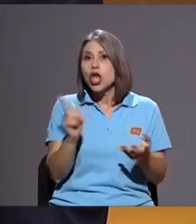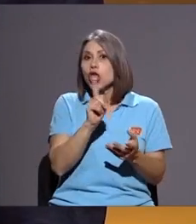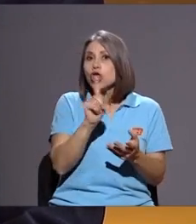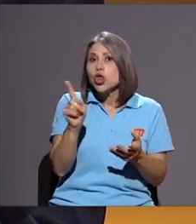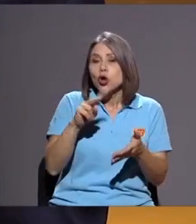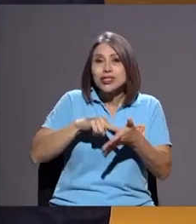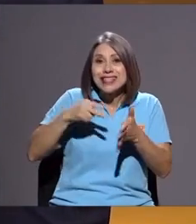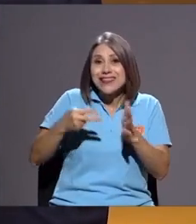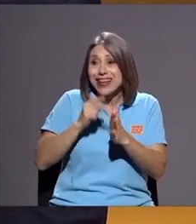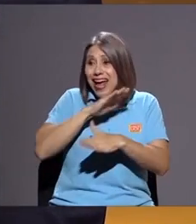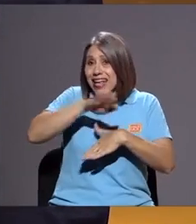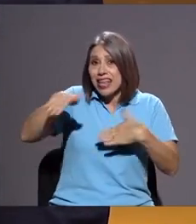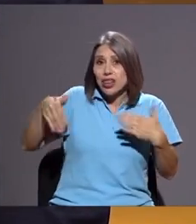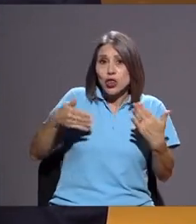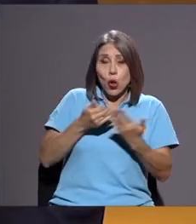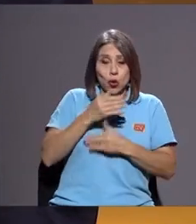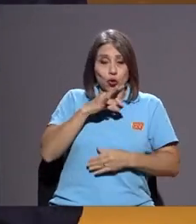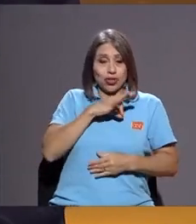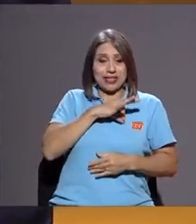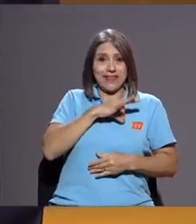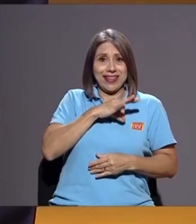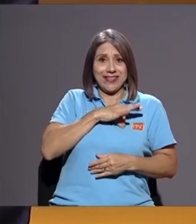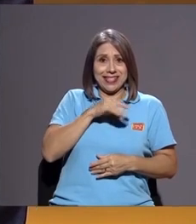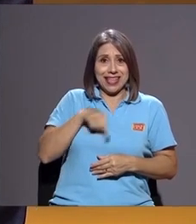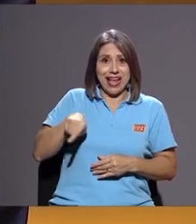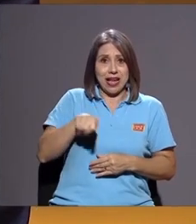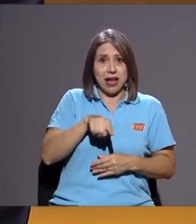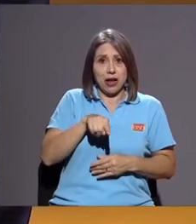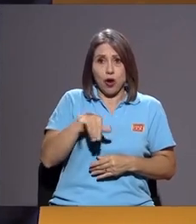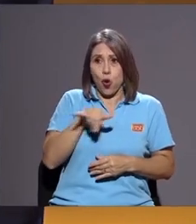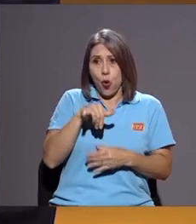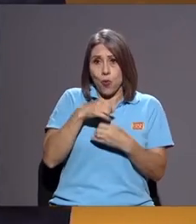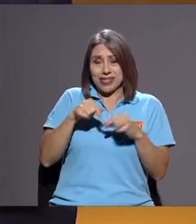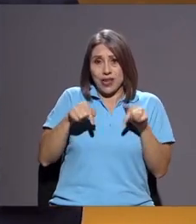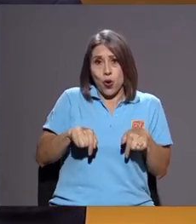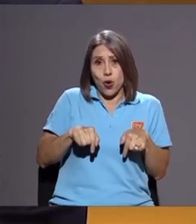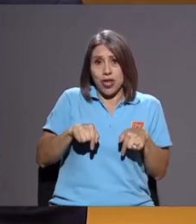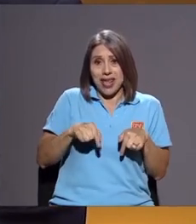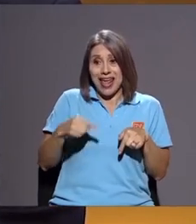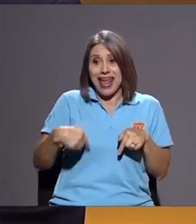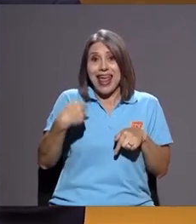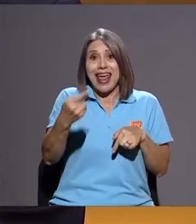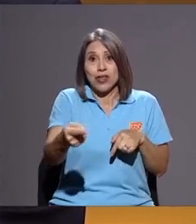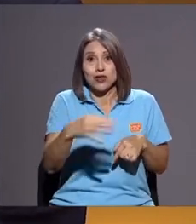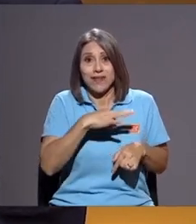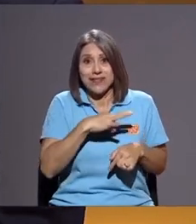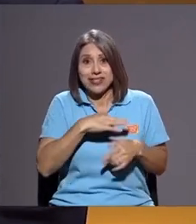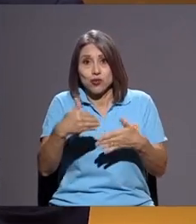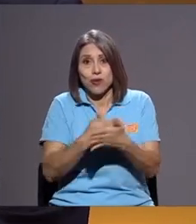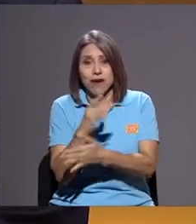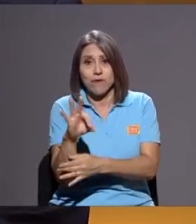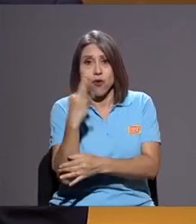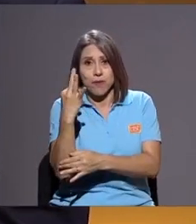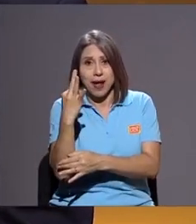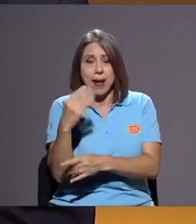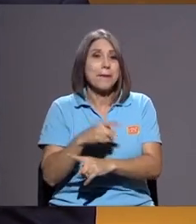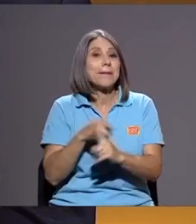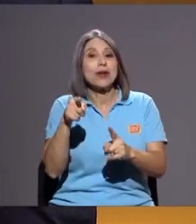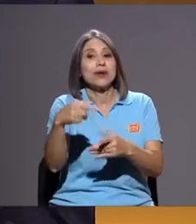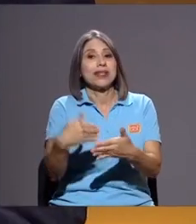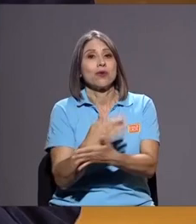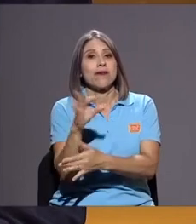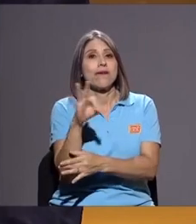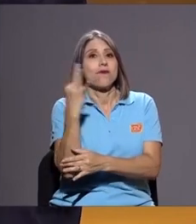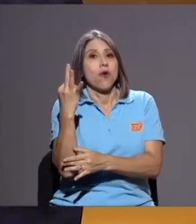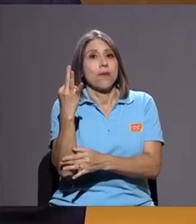con la forma de operar de hoy se van a poder beneficiar con la nueva forma de operar pero la nueva forma de operar es tal vez la que nos